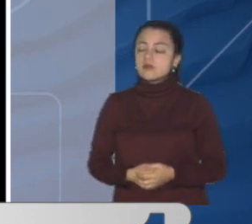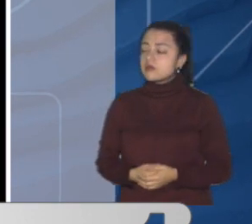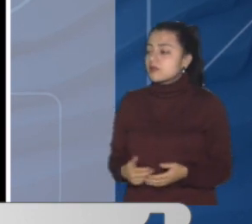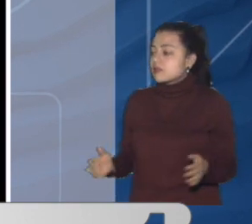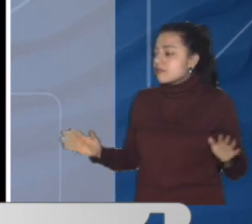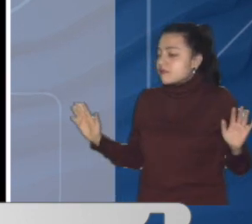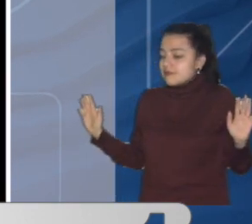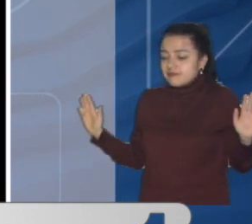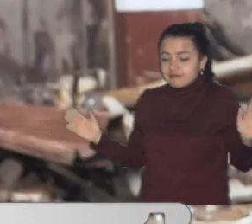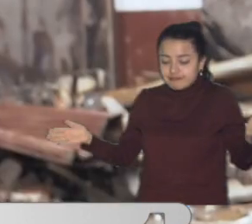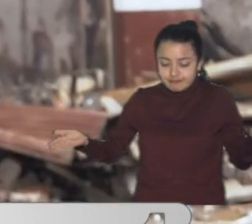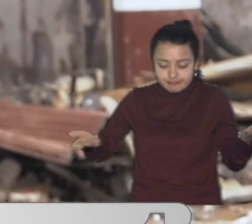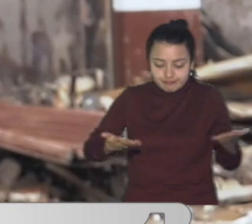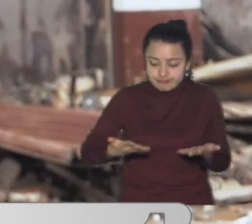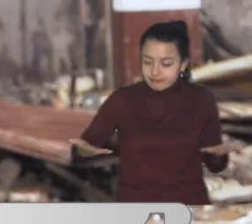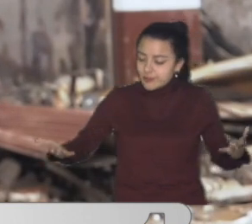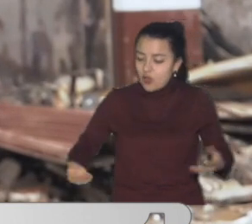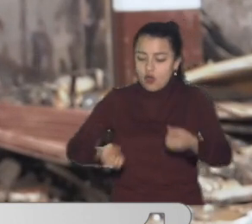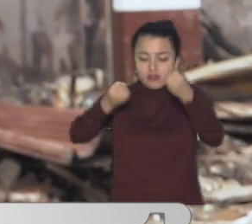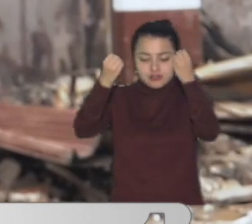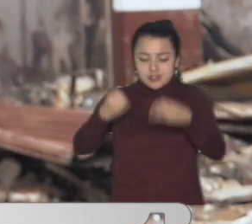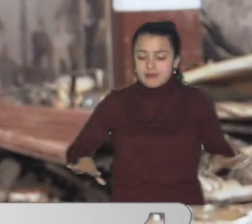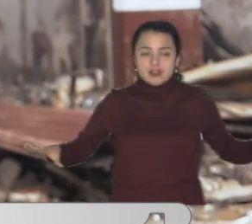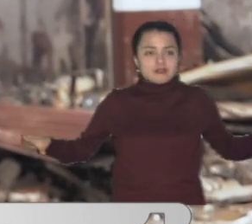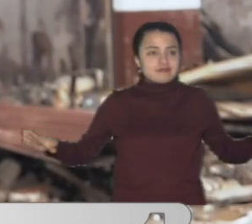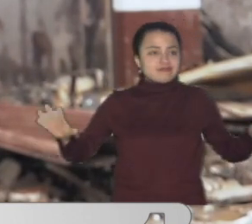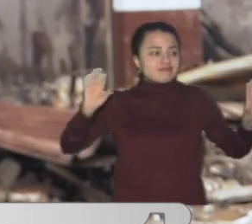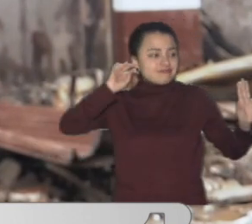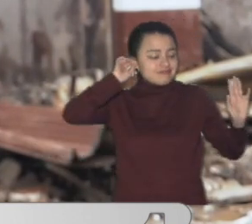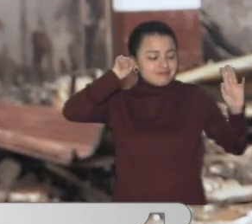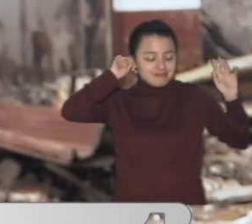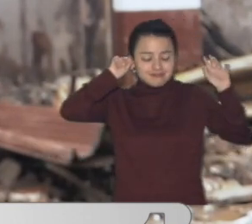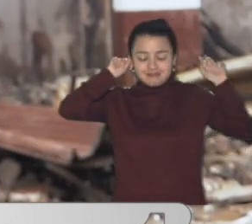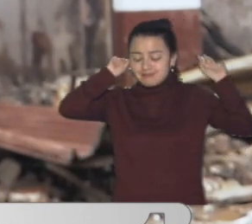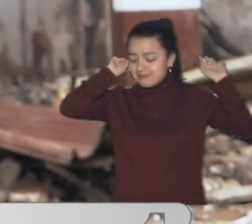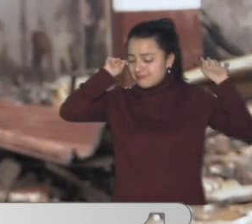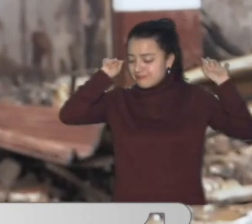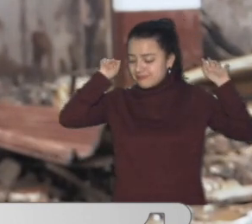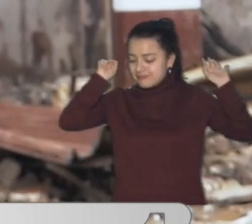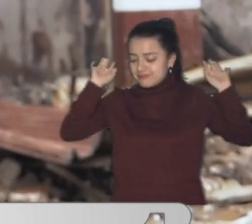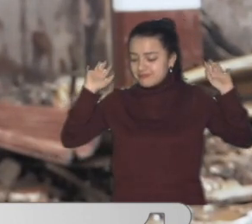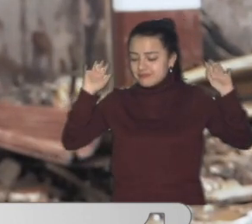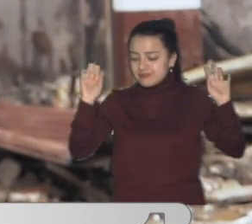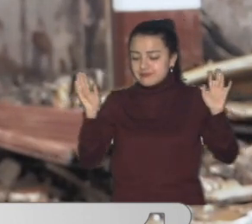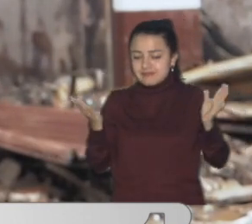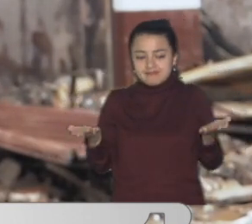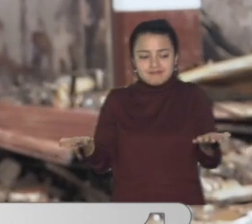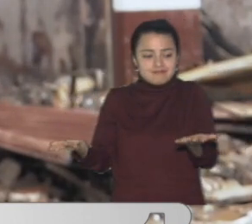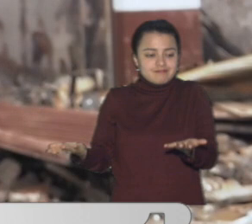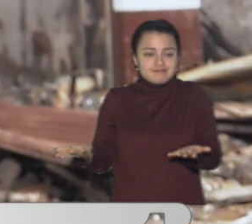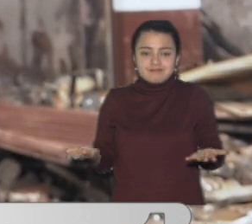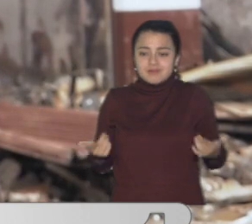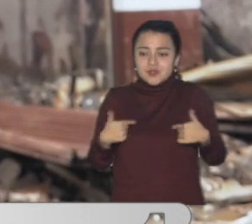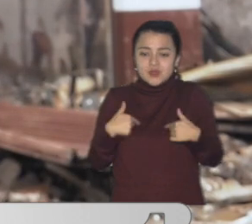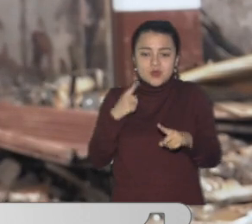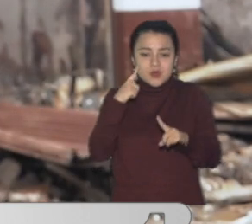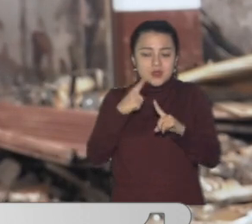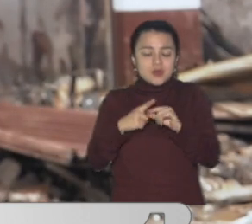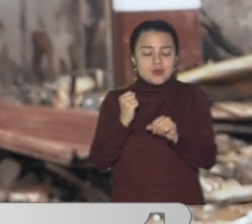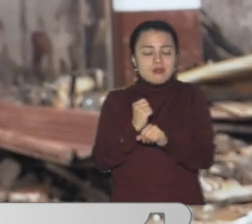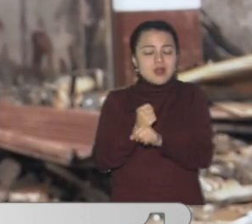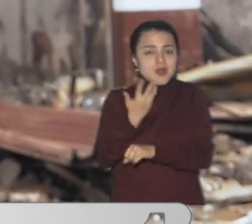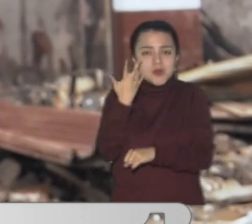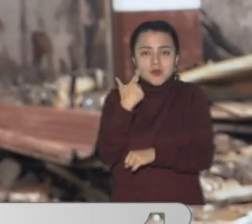quemadas, no quedó nada completo, todo destruido. Quedamos sin nada. Es lo único que sé hacer,